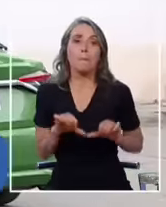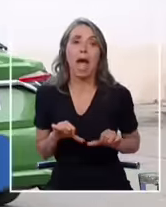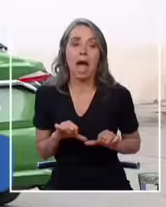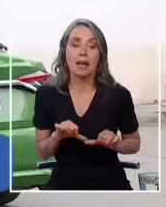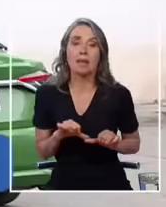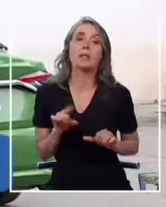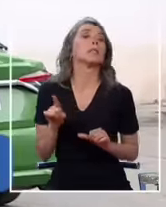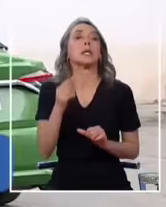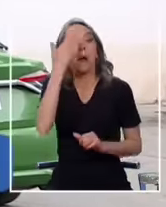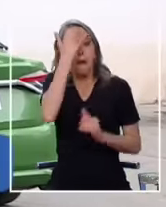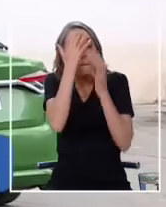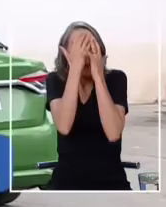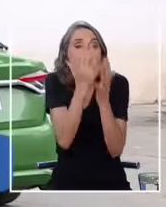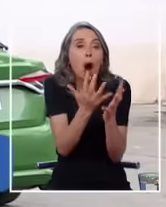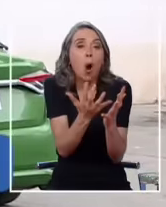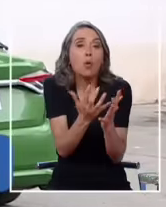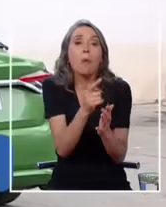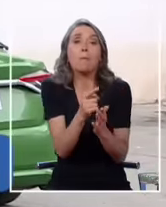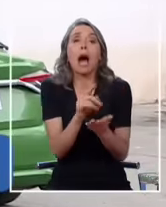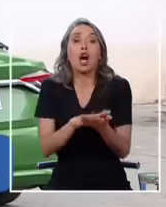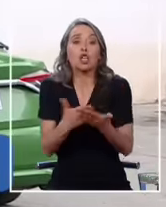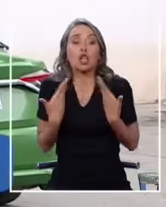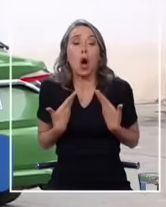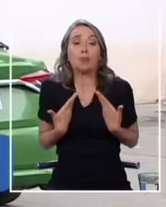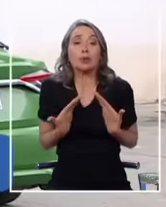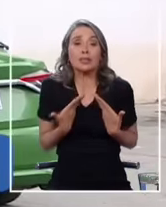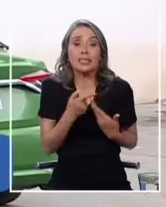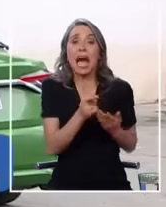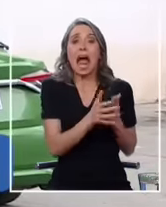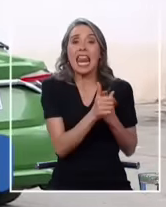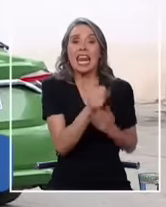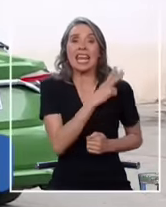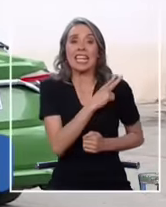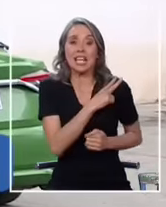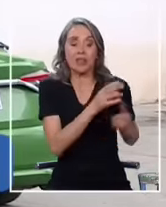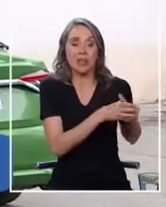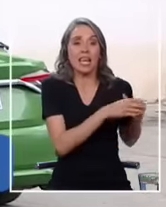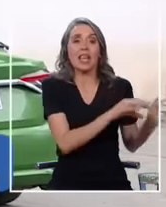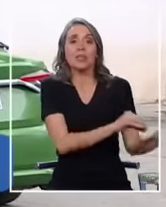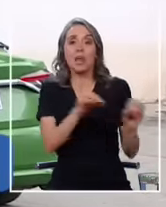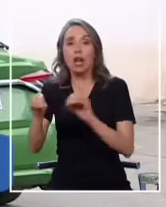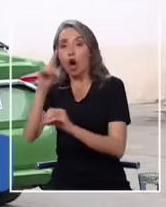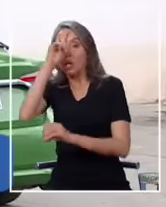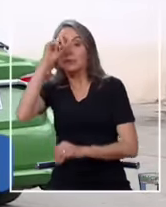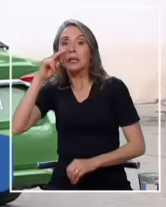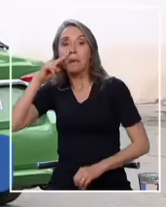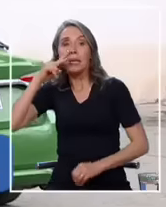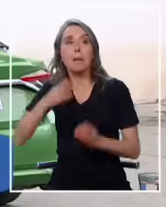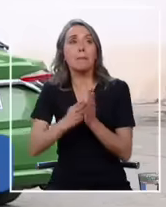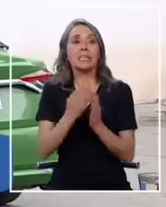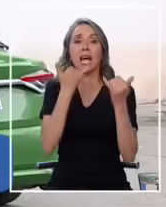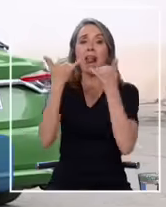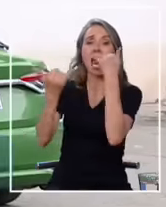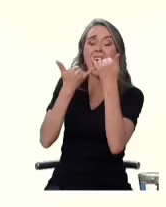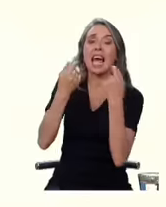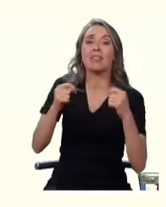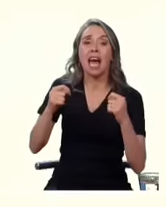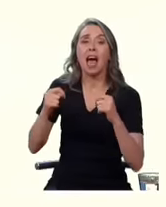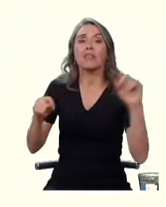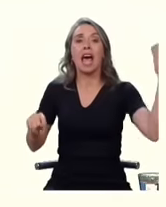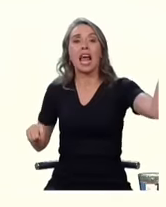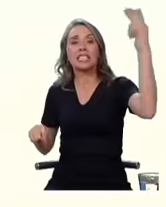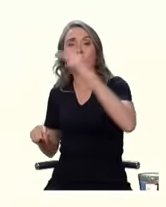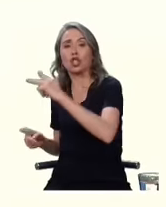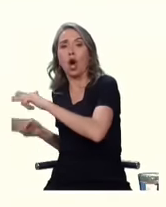es la preocupación por el estado de salud del líder de esta organización que una vez trasladado al hospital de Melipilla, desde aquí comienzan las gestiones para intentar llevarlo